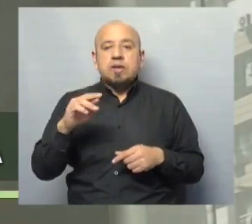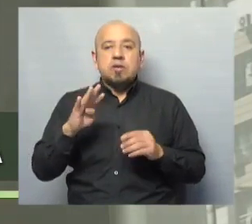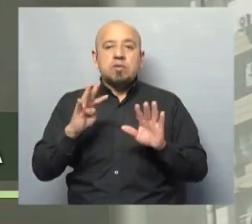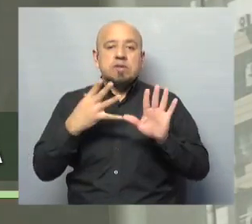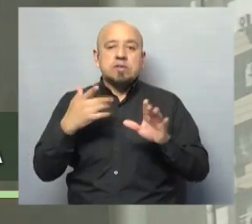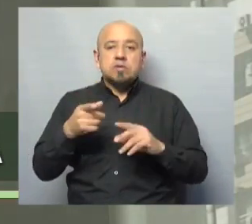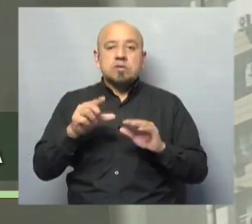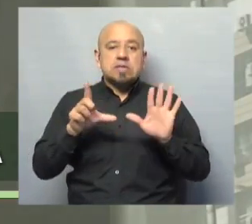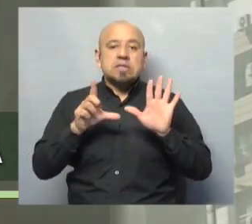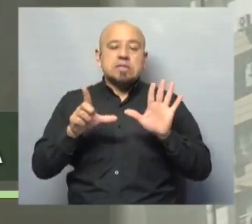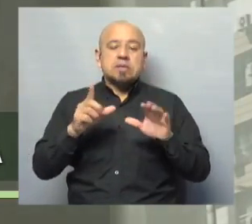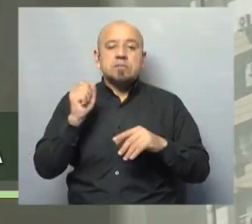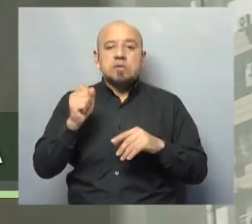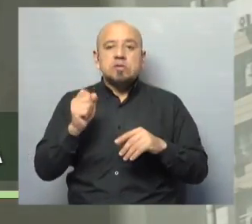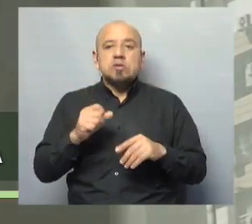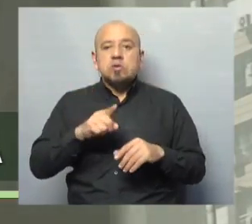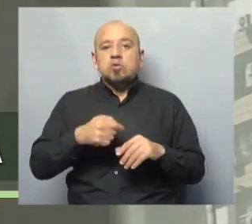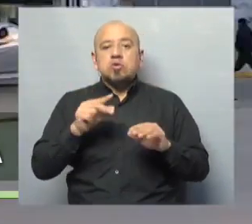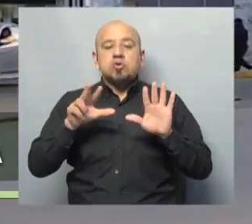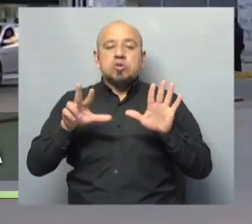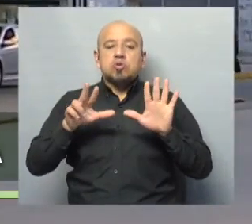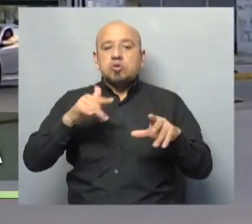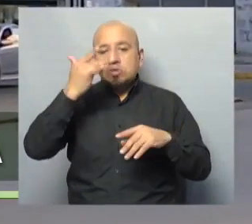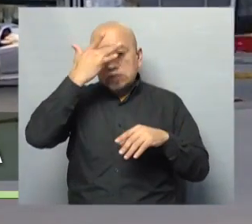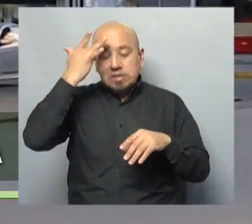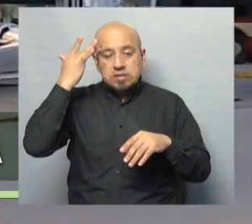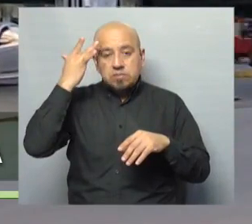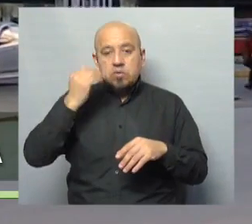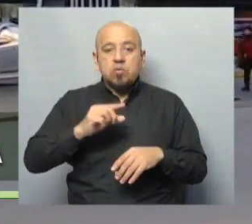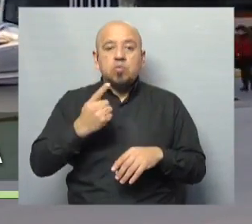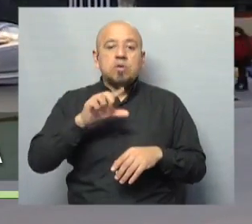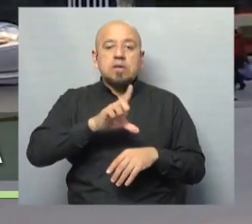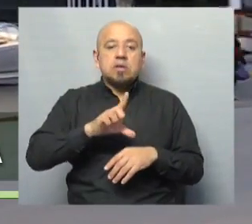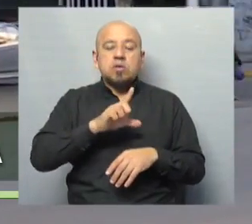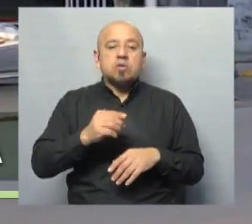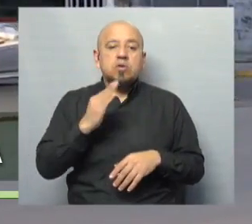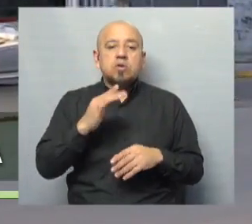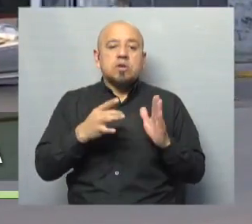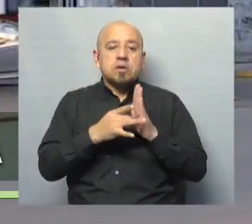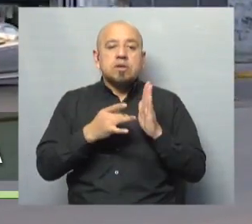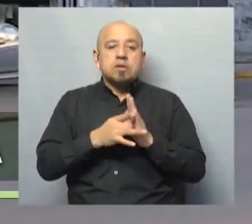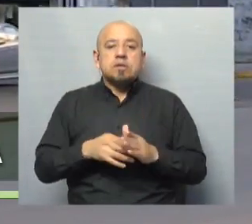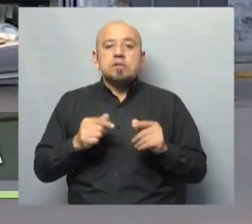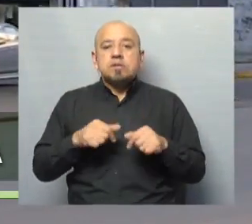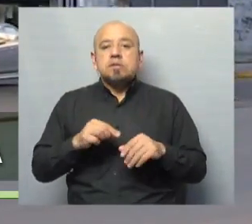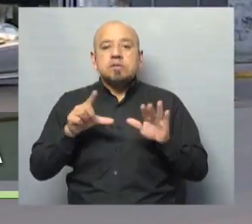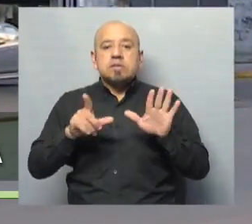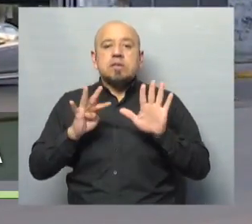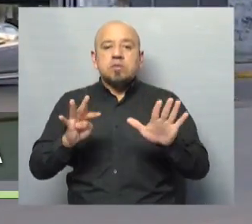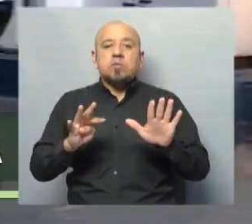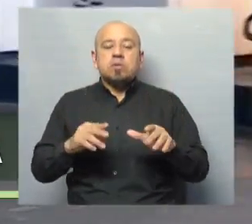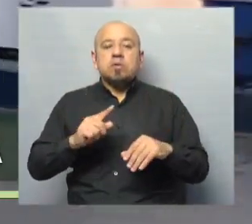77 pesos con 88 céntimos el litro de nafta premiun mientras tanto desde esta medianoche costará 79 con